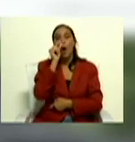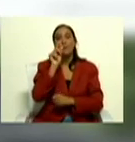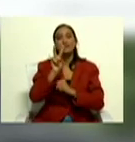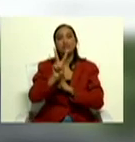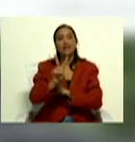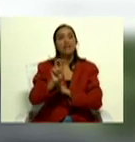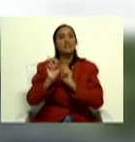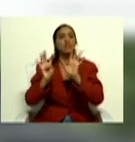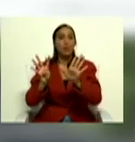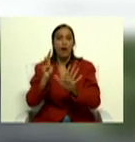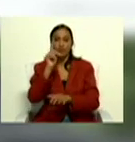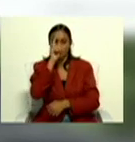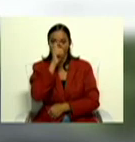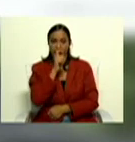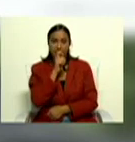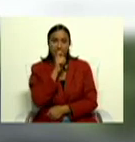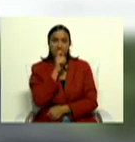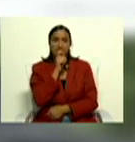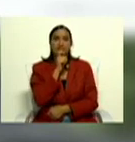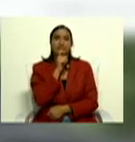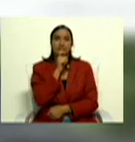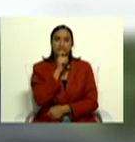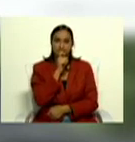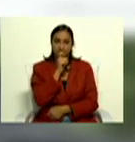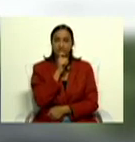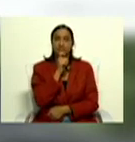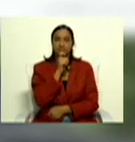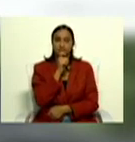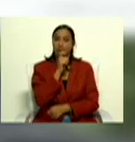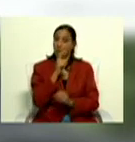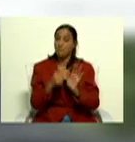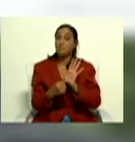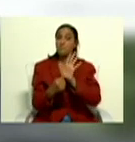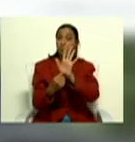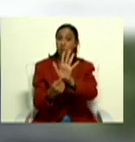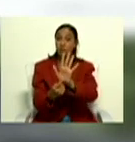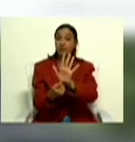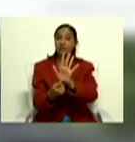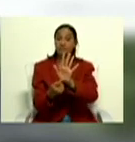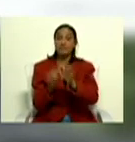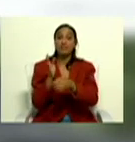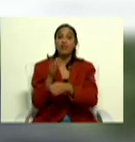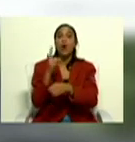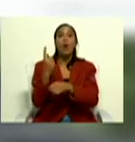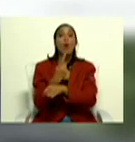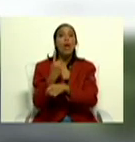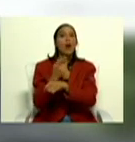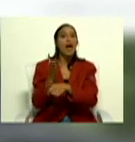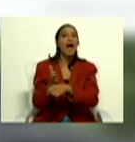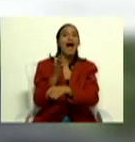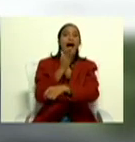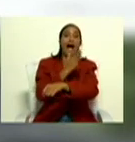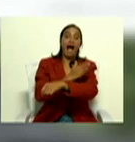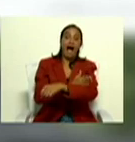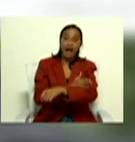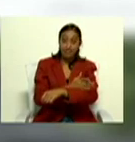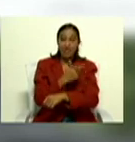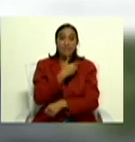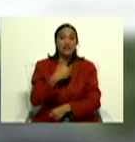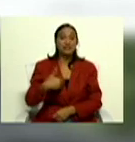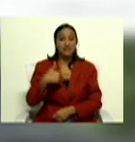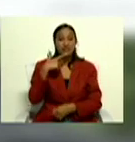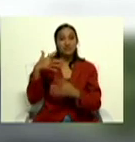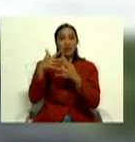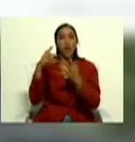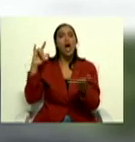Craig Robertson en el estado de Utah, horas antes de que el presidente Joe Biden aterrizara en ese estado.